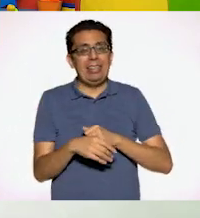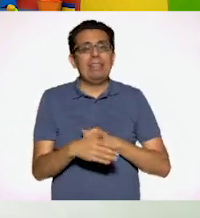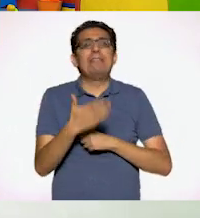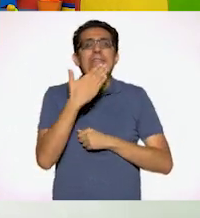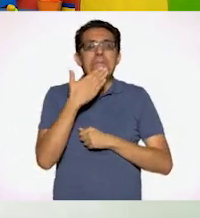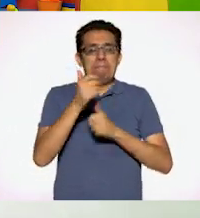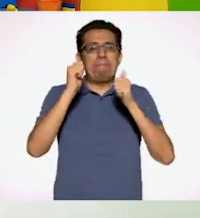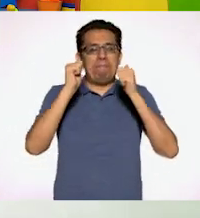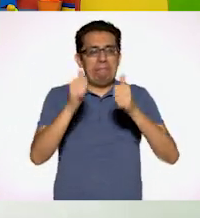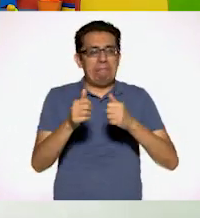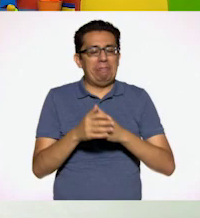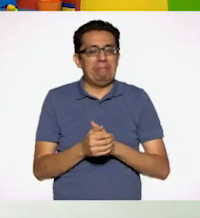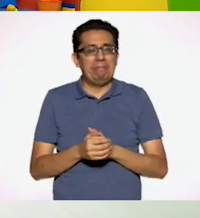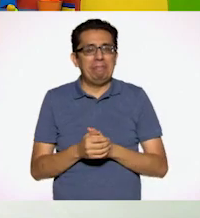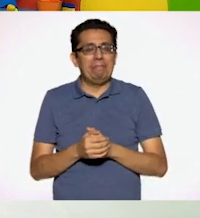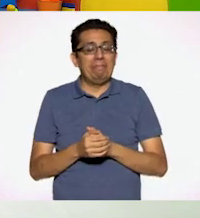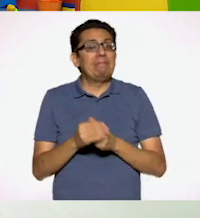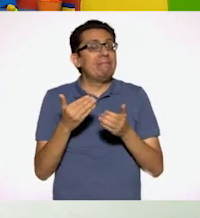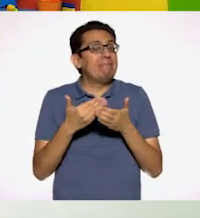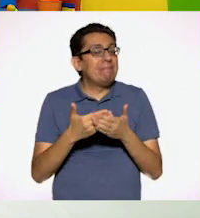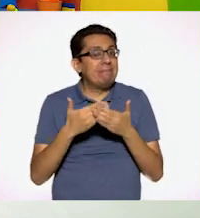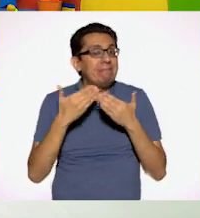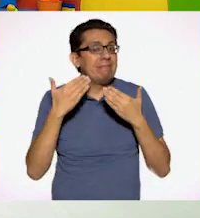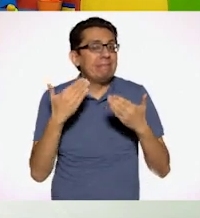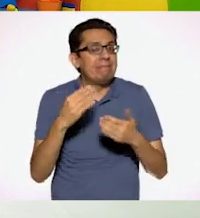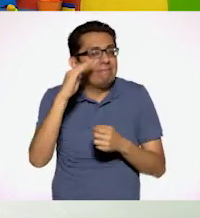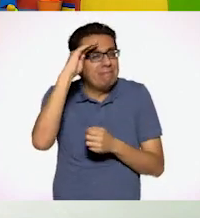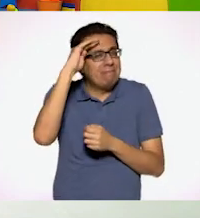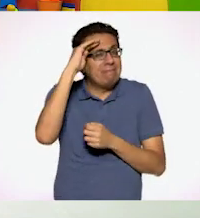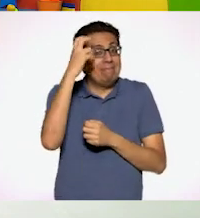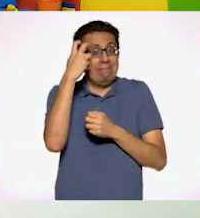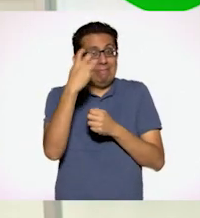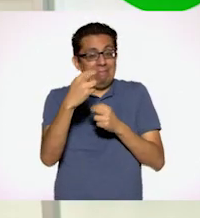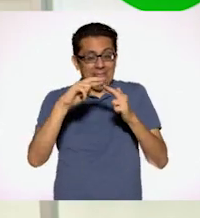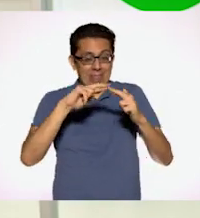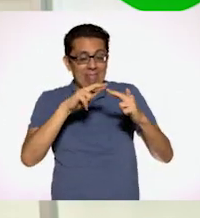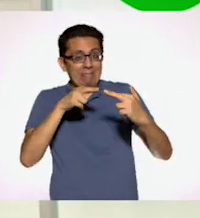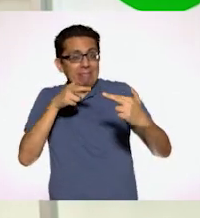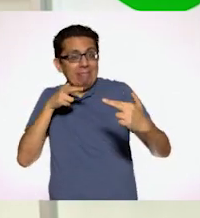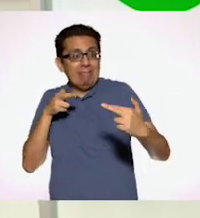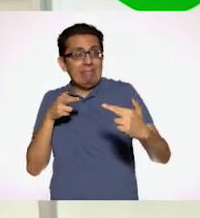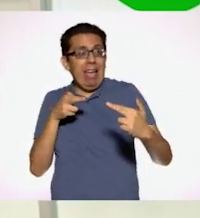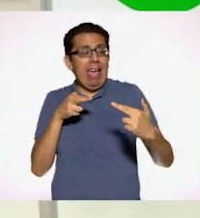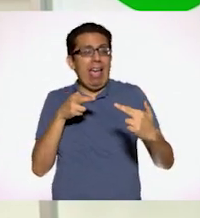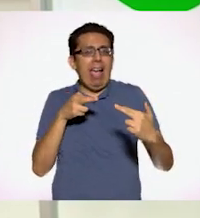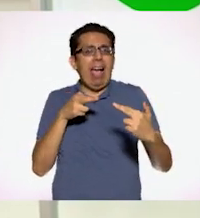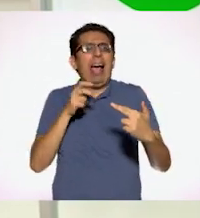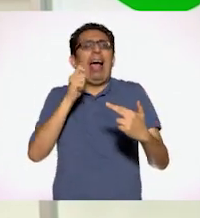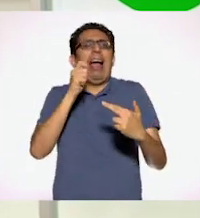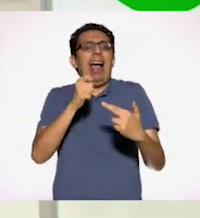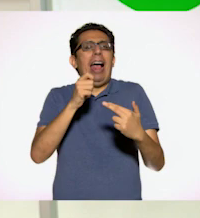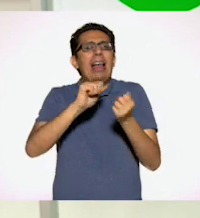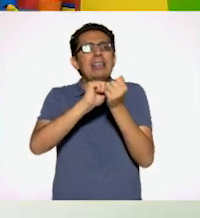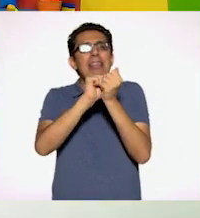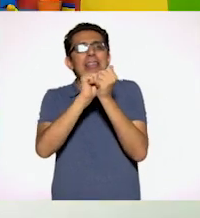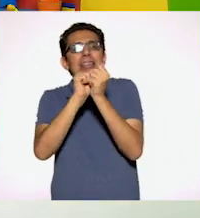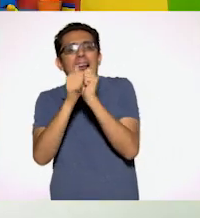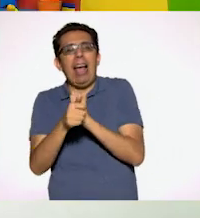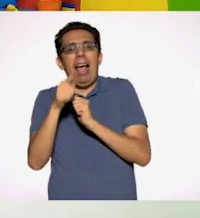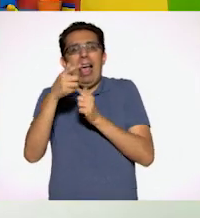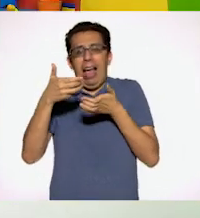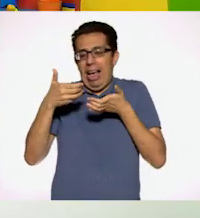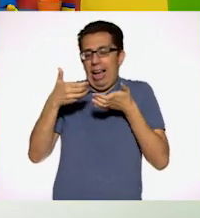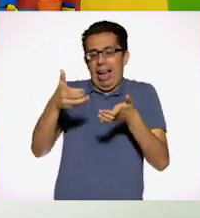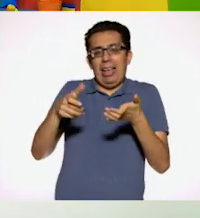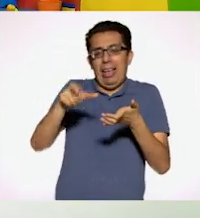¡Excelente! Ahora vamos a imaginar que esta cuerda floja se ha convertido en una banqueta. Has observado